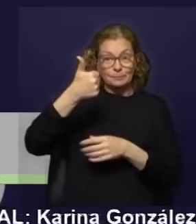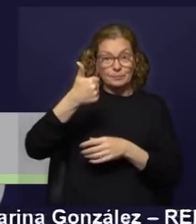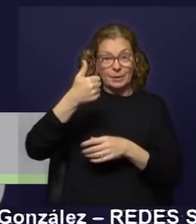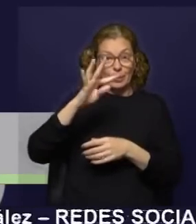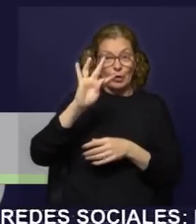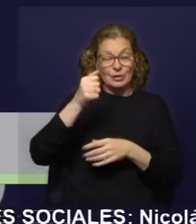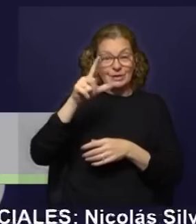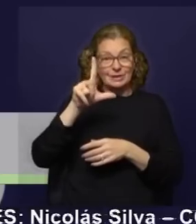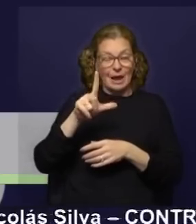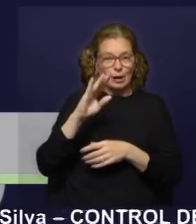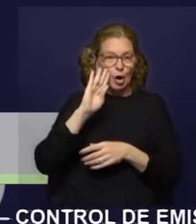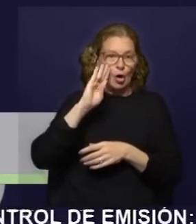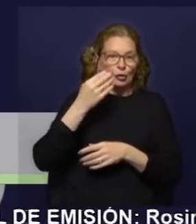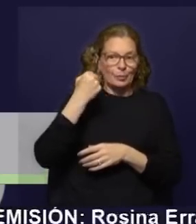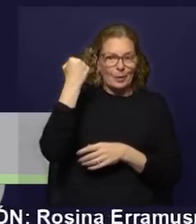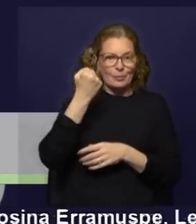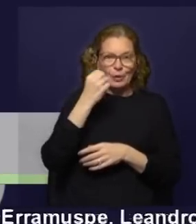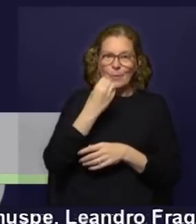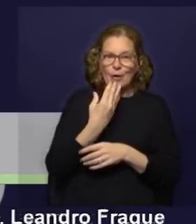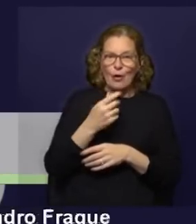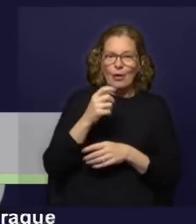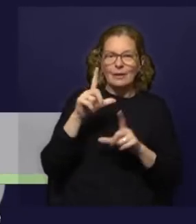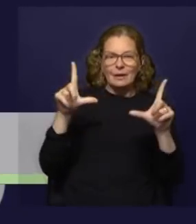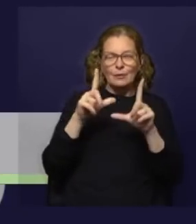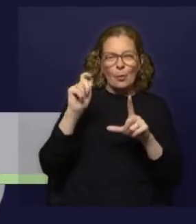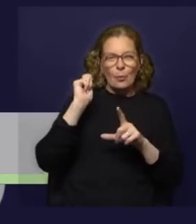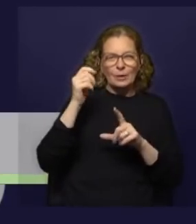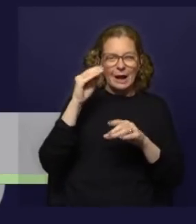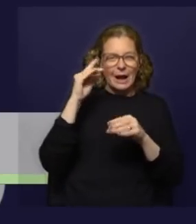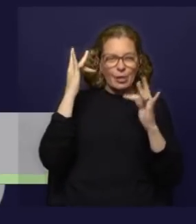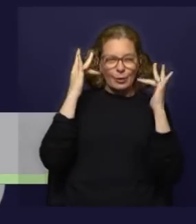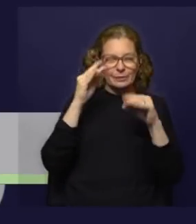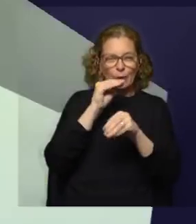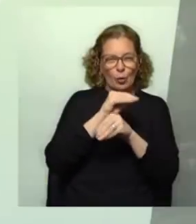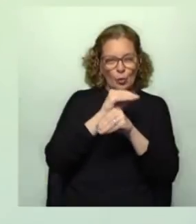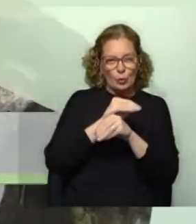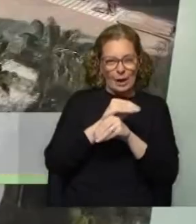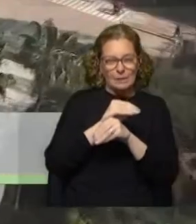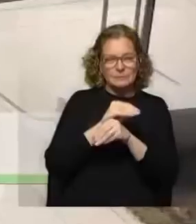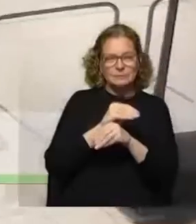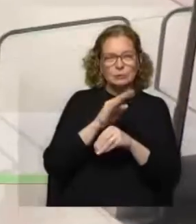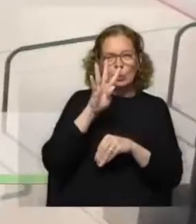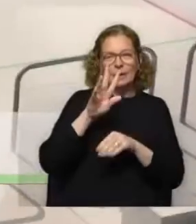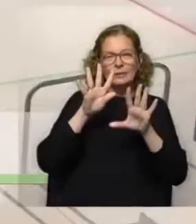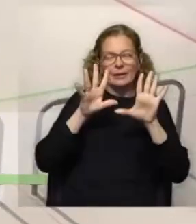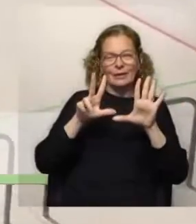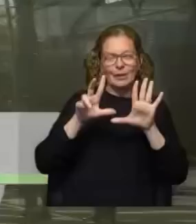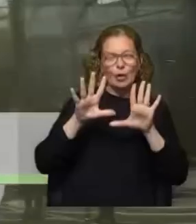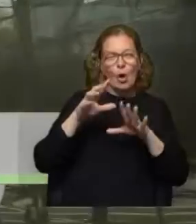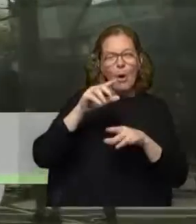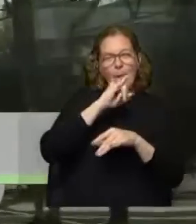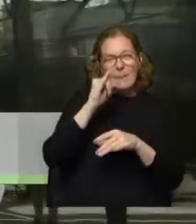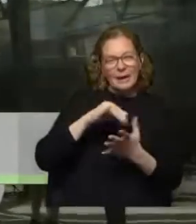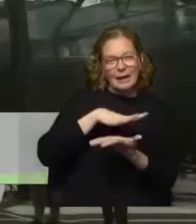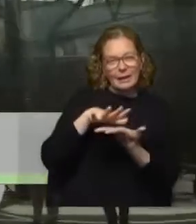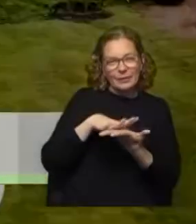premios tal principal reconocimiento A lo mejor de la televisión pública educativa y cultural de América Latina unas 45 plazas de Montevideo